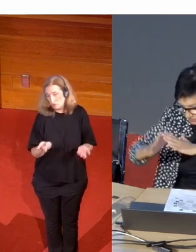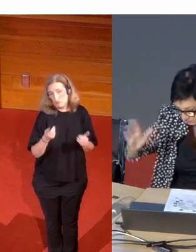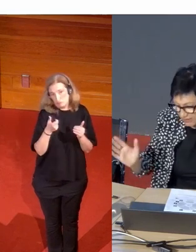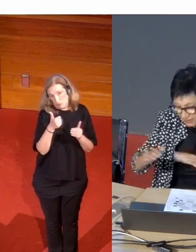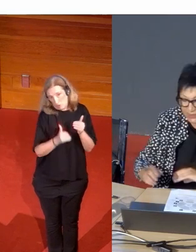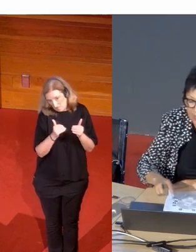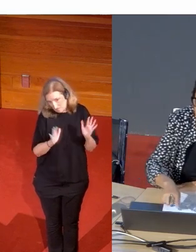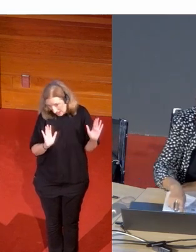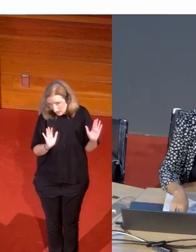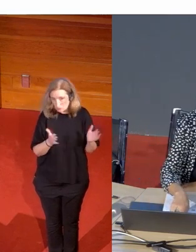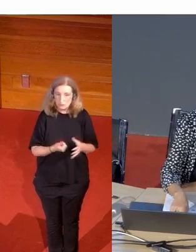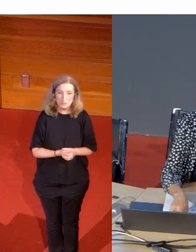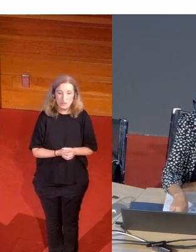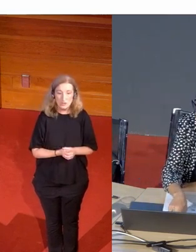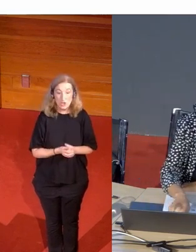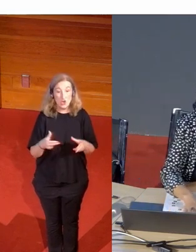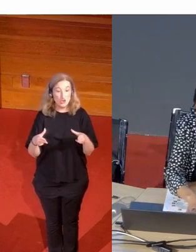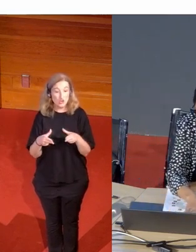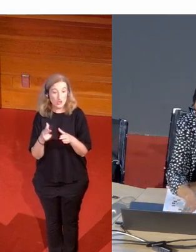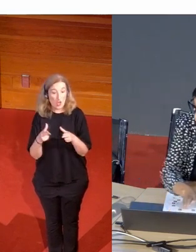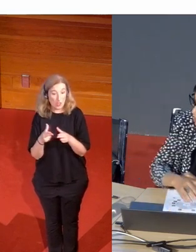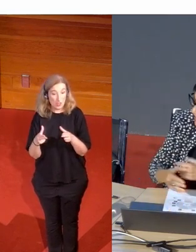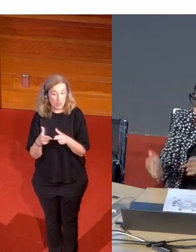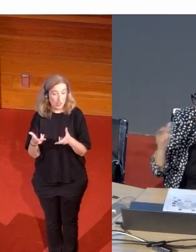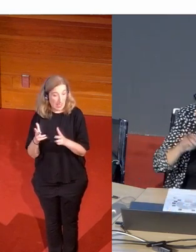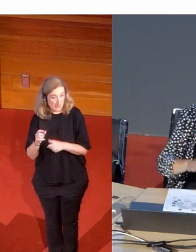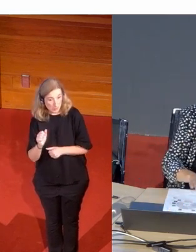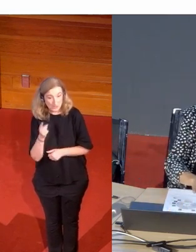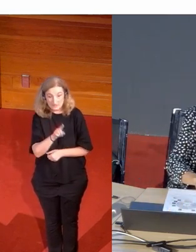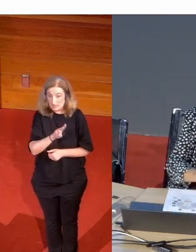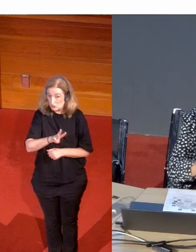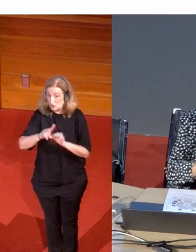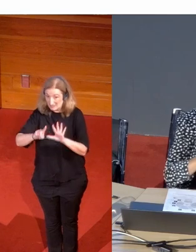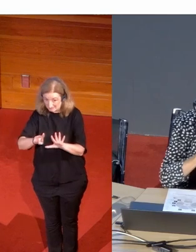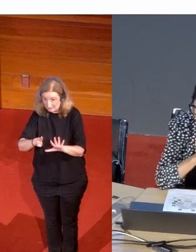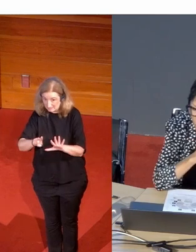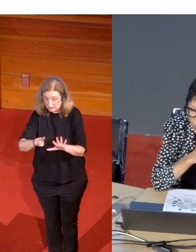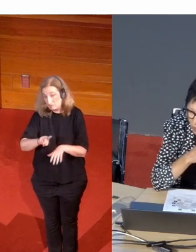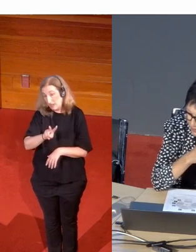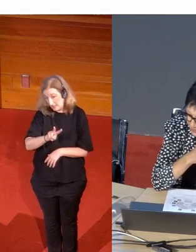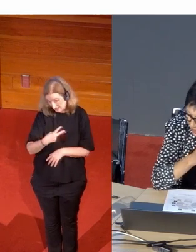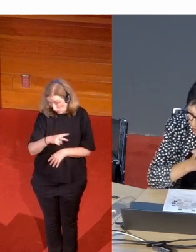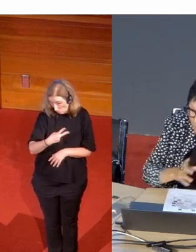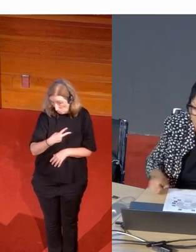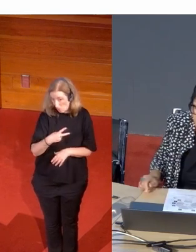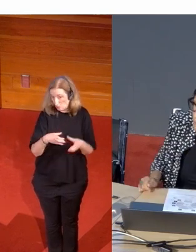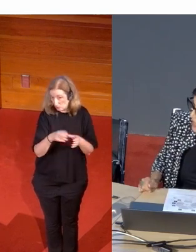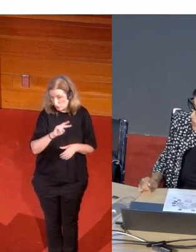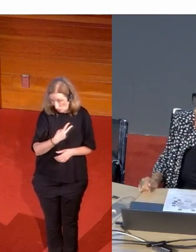O sea eh los socialdemócratas 136 siguen siendo el segundo